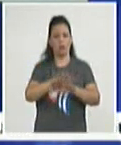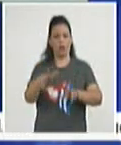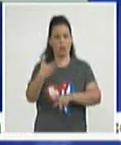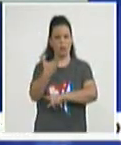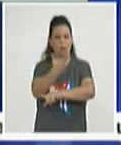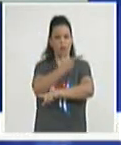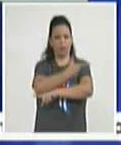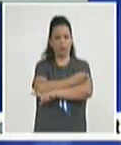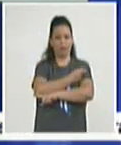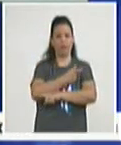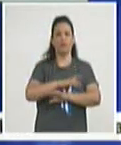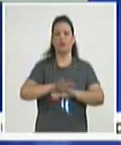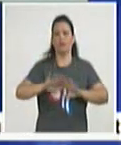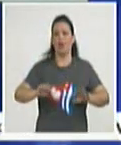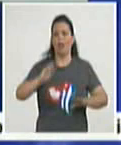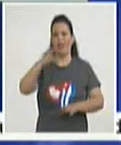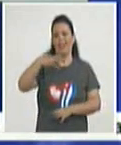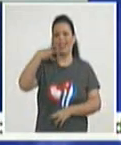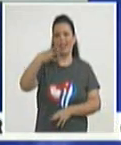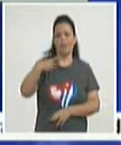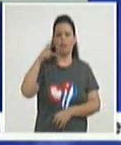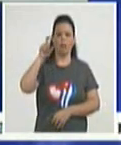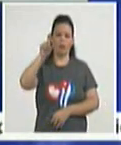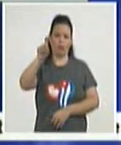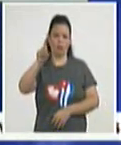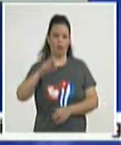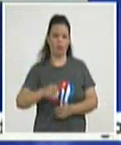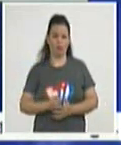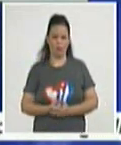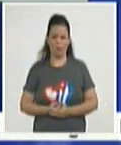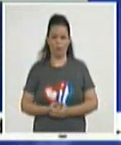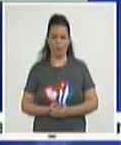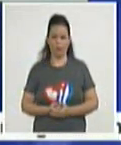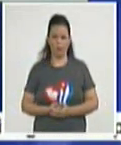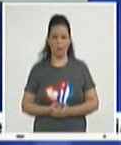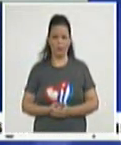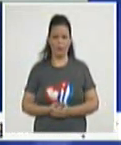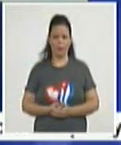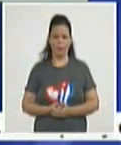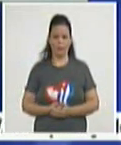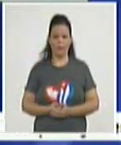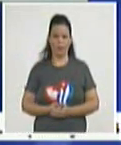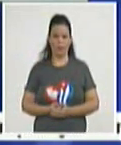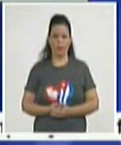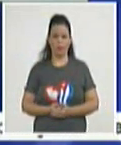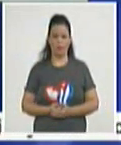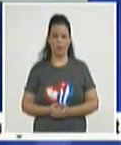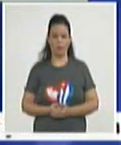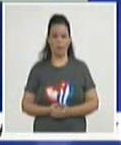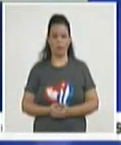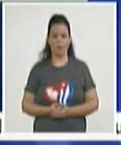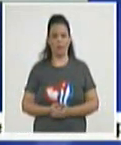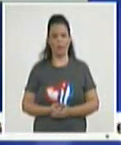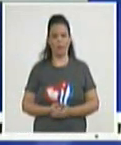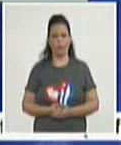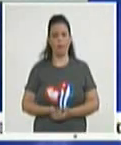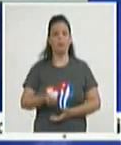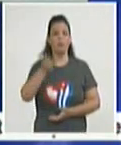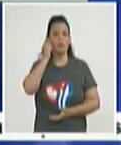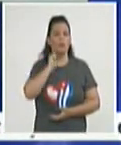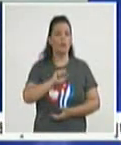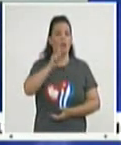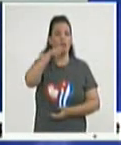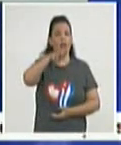ya con una tercera dosis, que muchos de ellos ya con más de 14